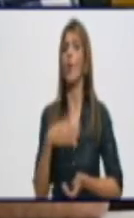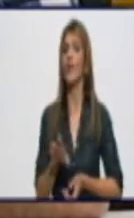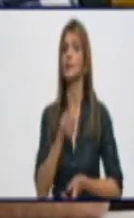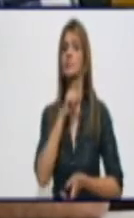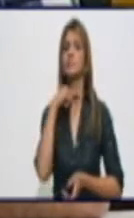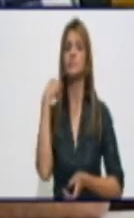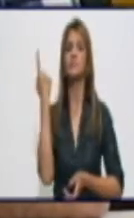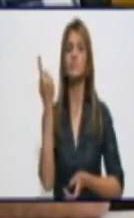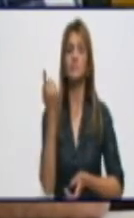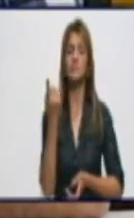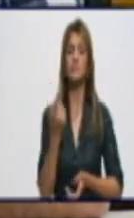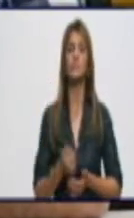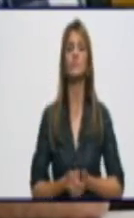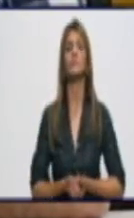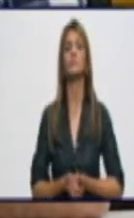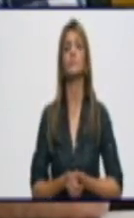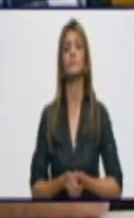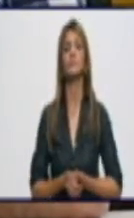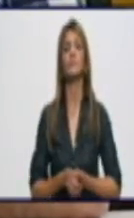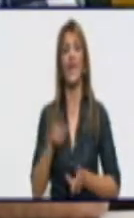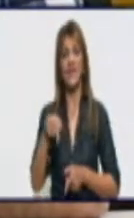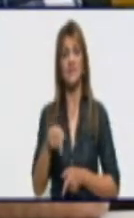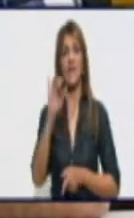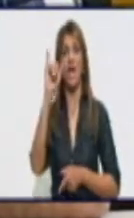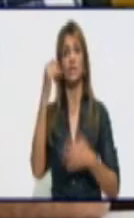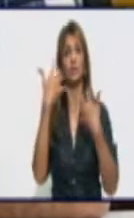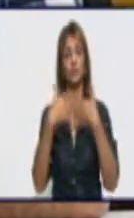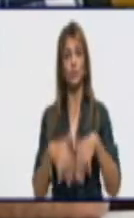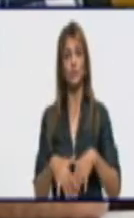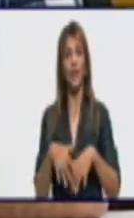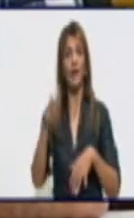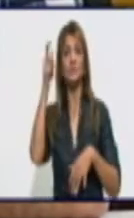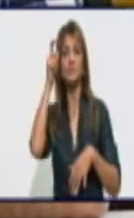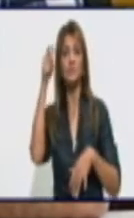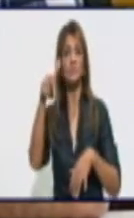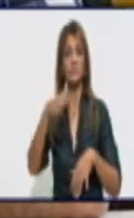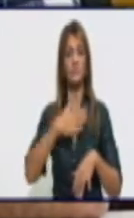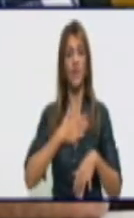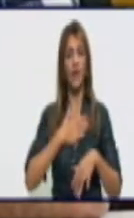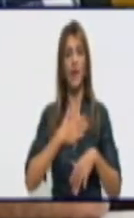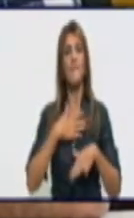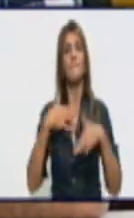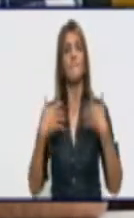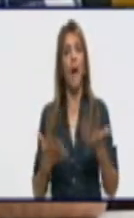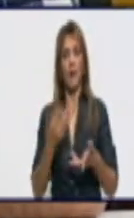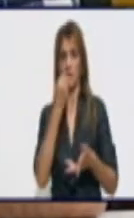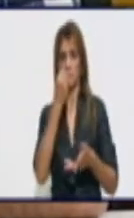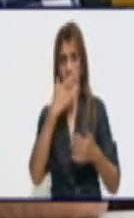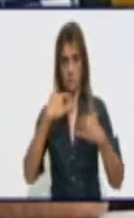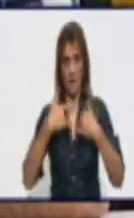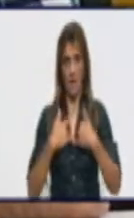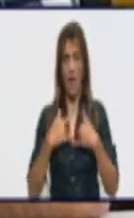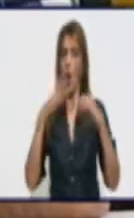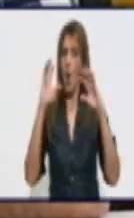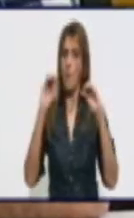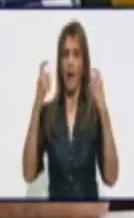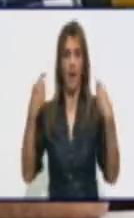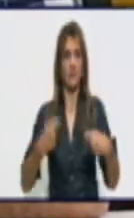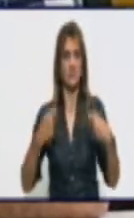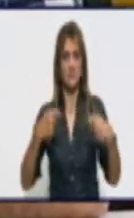sacrificar en esa industria ganado de él para su consumo o para su decisión en el destino